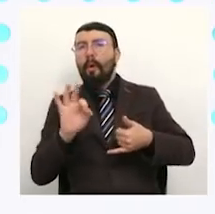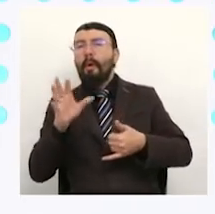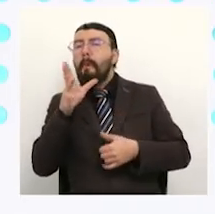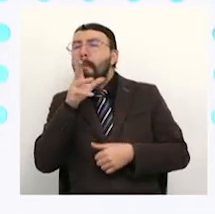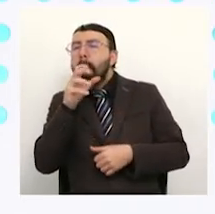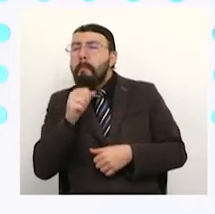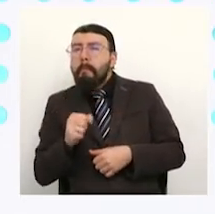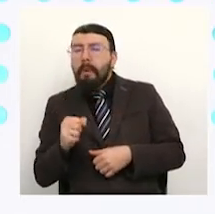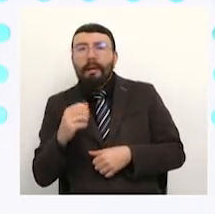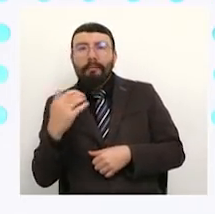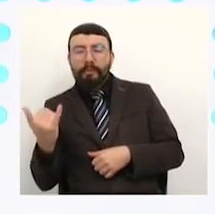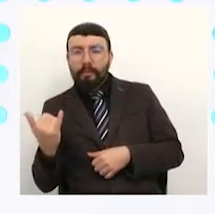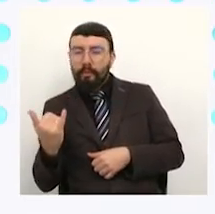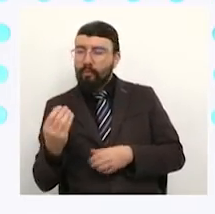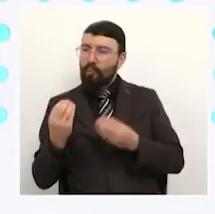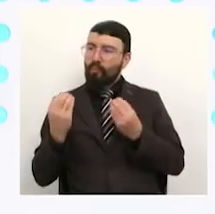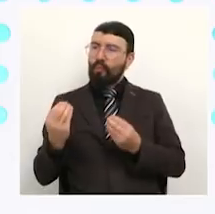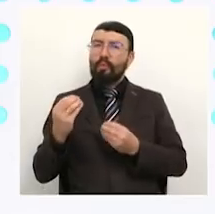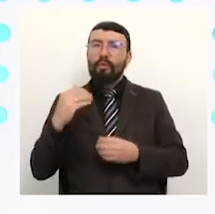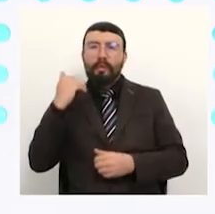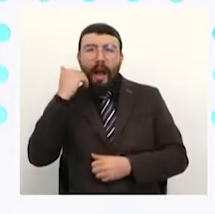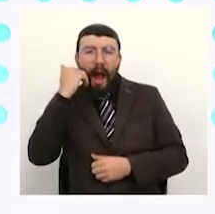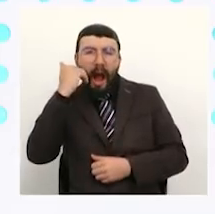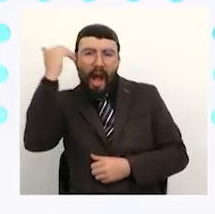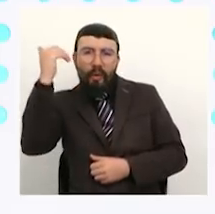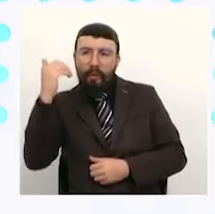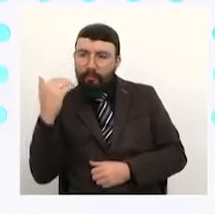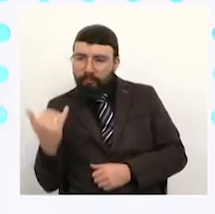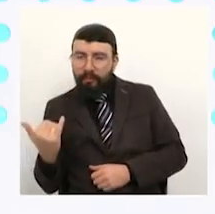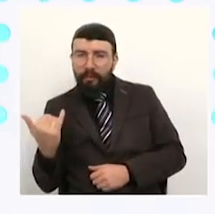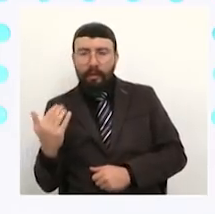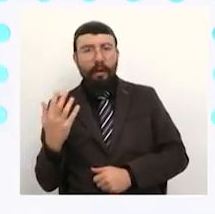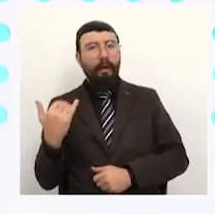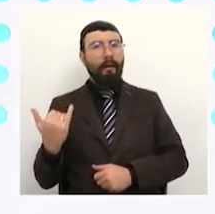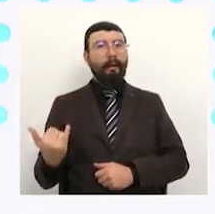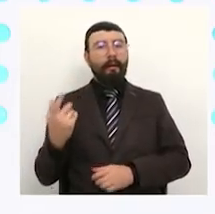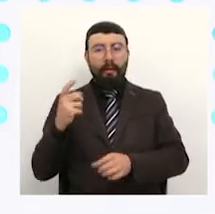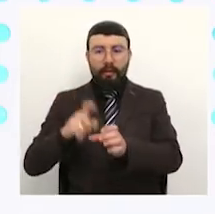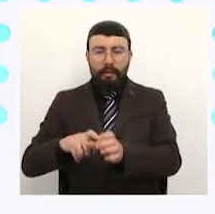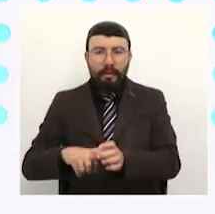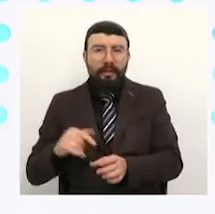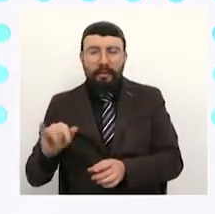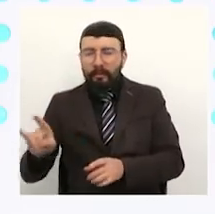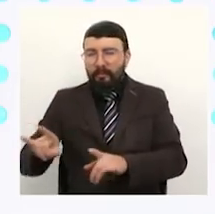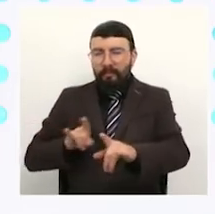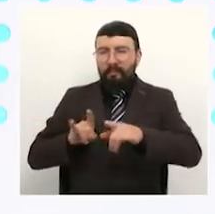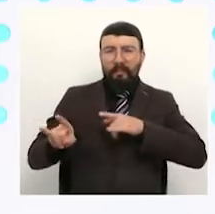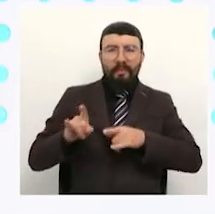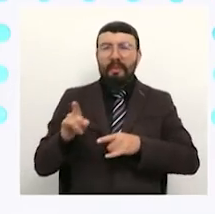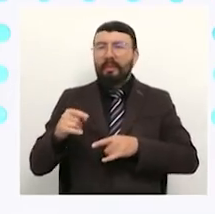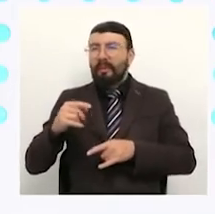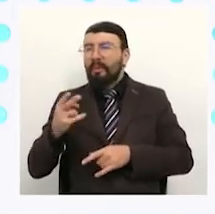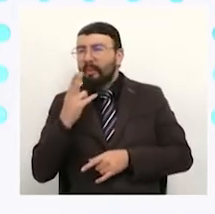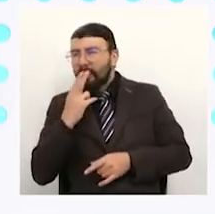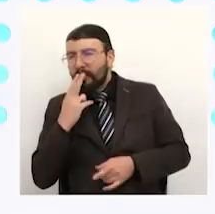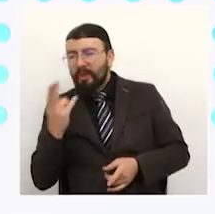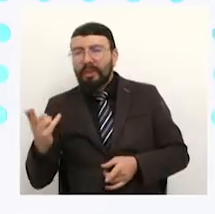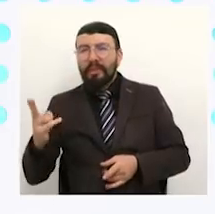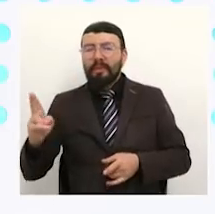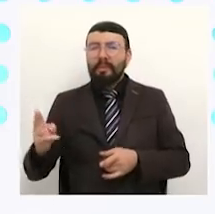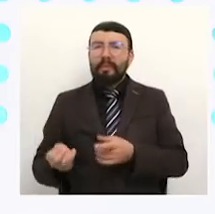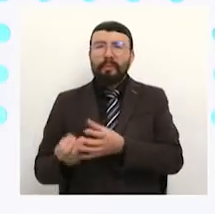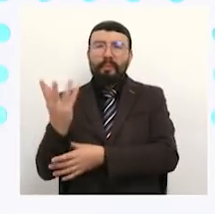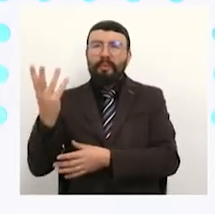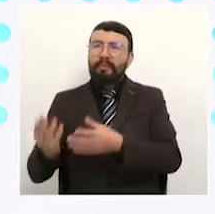muchos de nuestros adultos tienen antecedentes de exposición a cosas como los humos el cigarrillo algunos